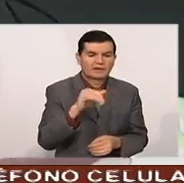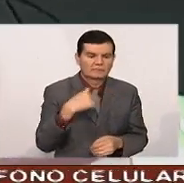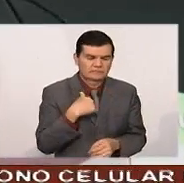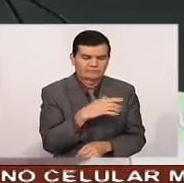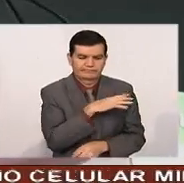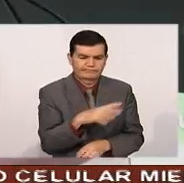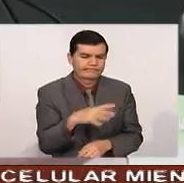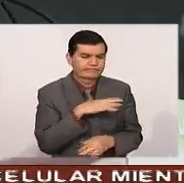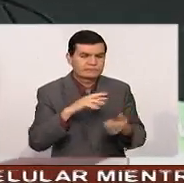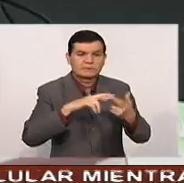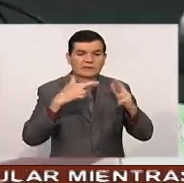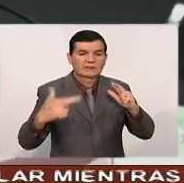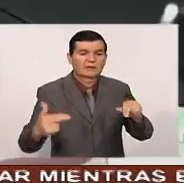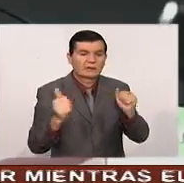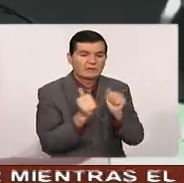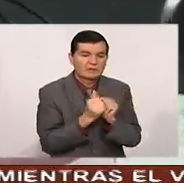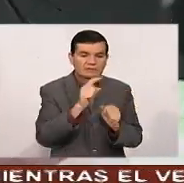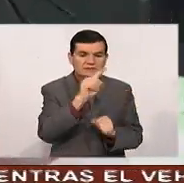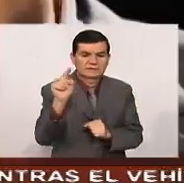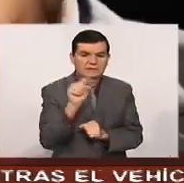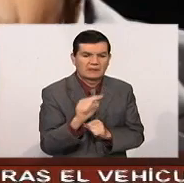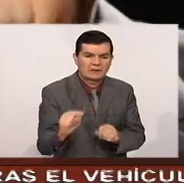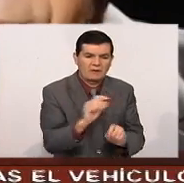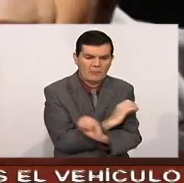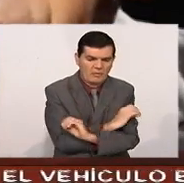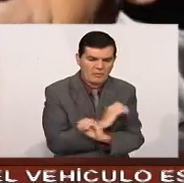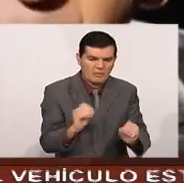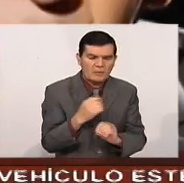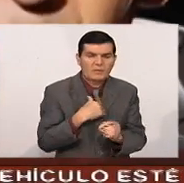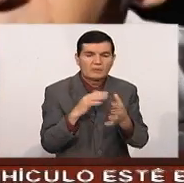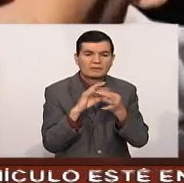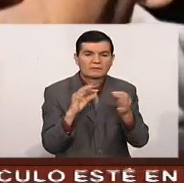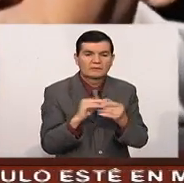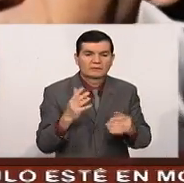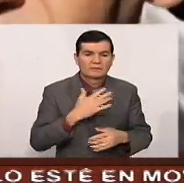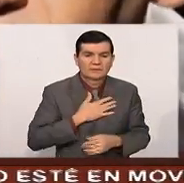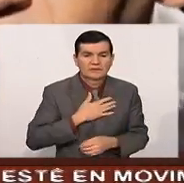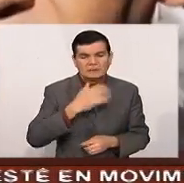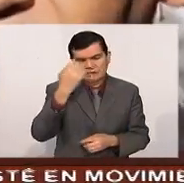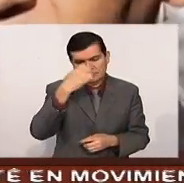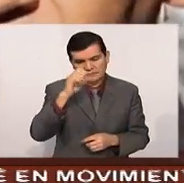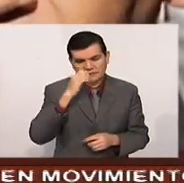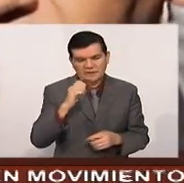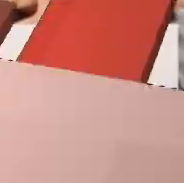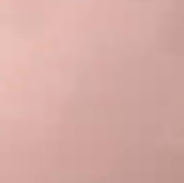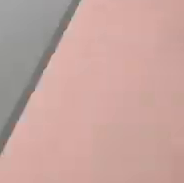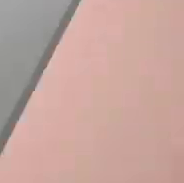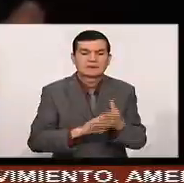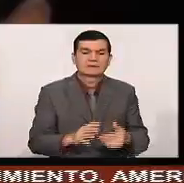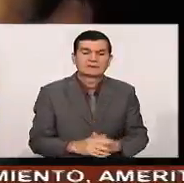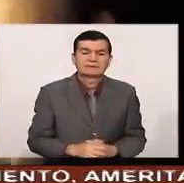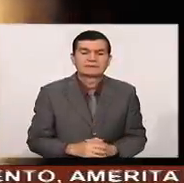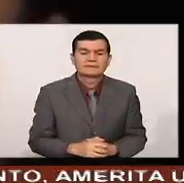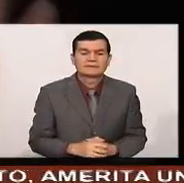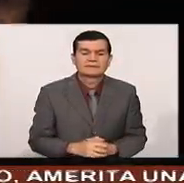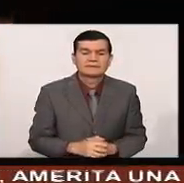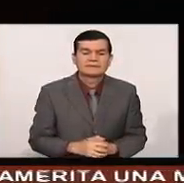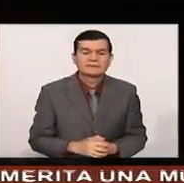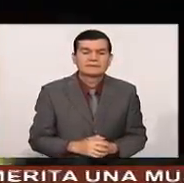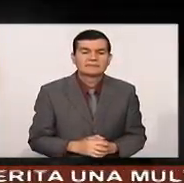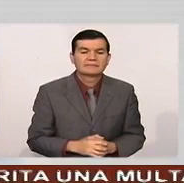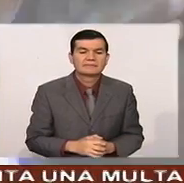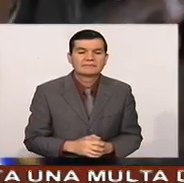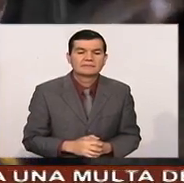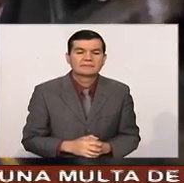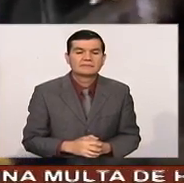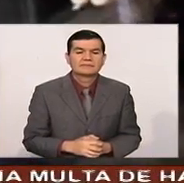cualquier relación con la organización criminal de los Zetas y habló sobre su experiencia tras las rejas. Los Zetas mataron a mi